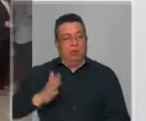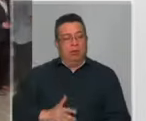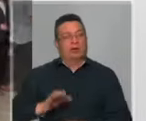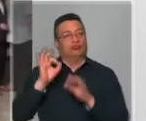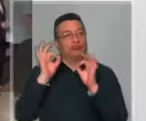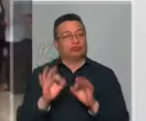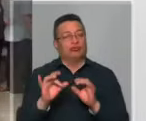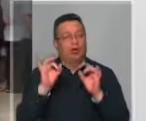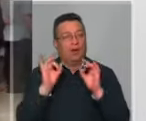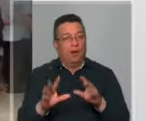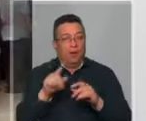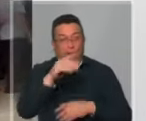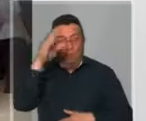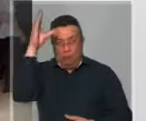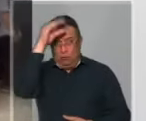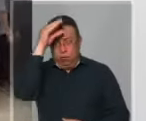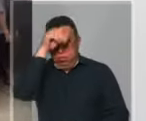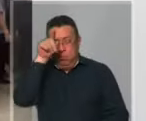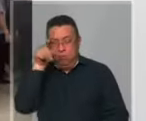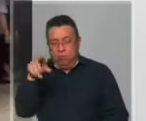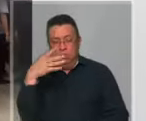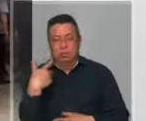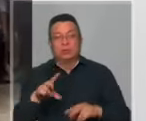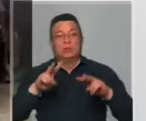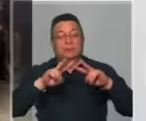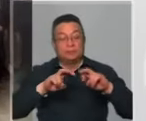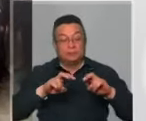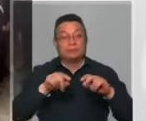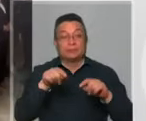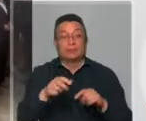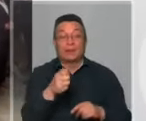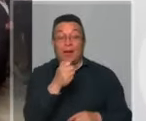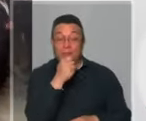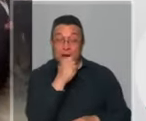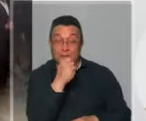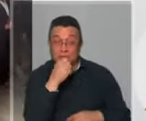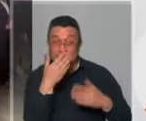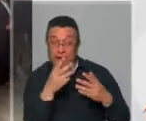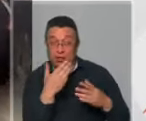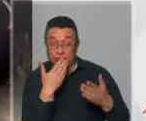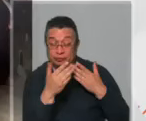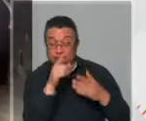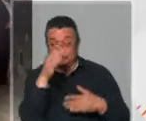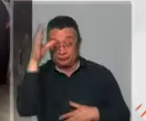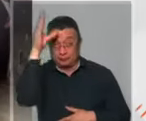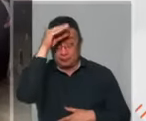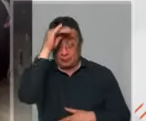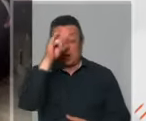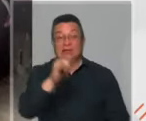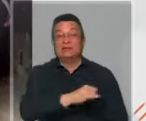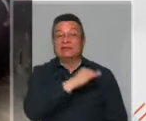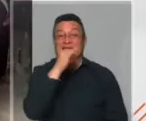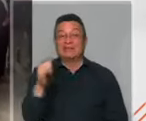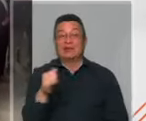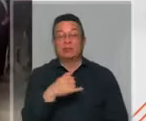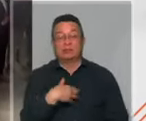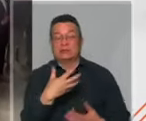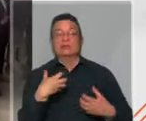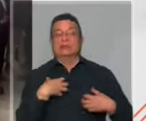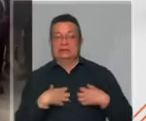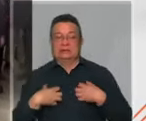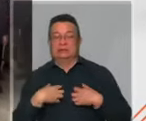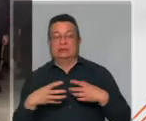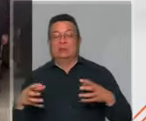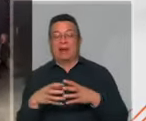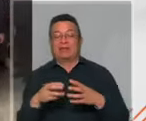caso la figura de Donald Trump, algo que hemos estado analizando en nuestro especial de prensa y que es muy interesante. Donald Trump siempre fue un invitado incómodo en el